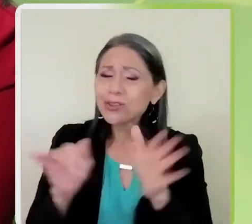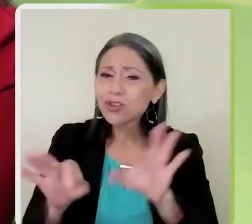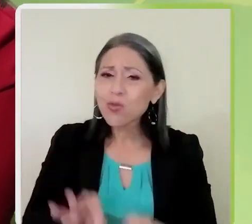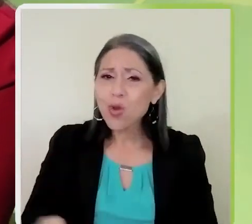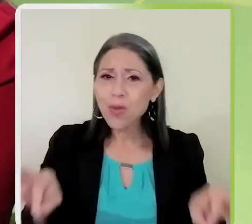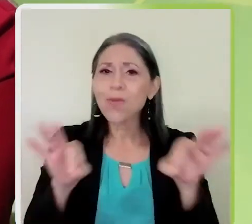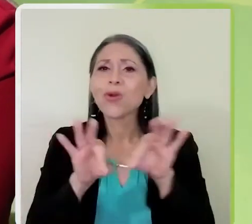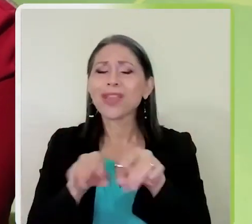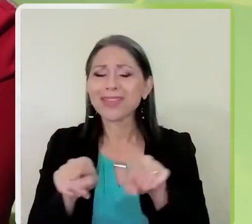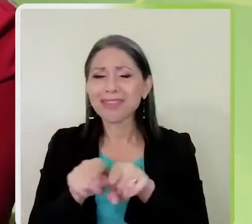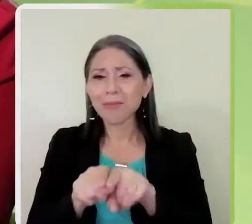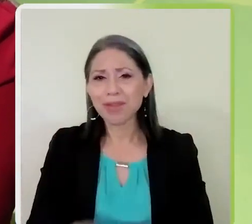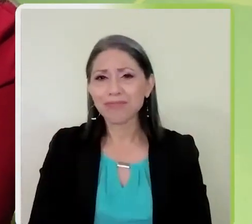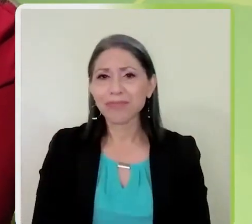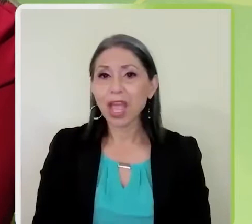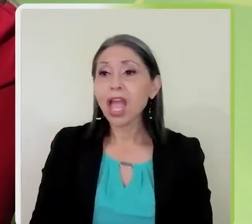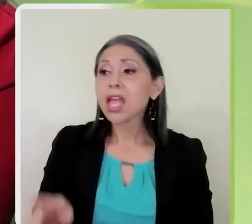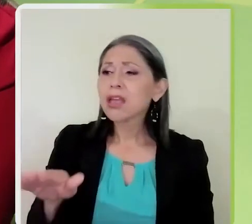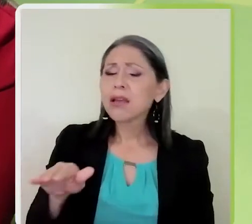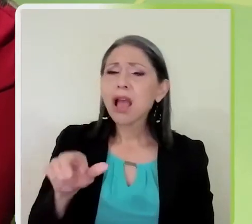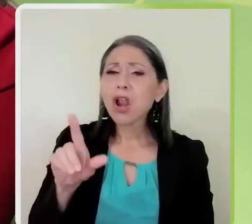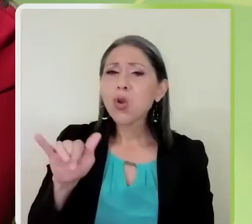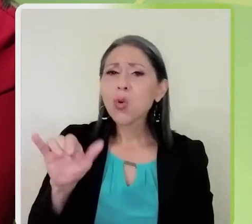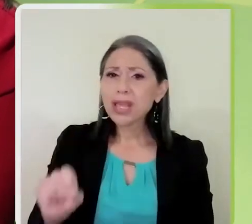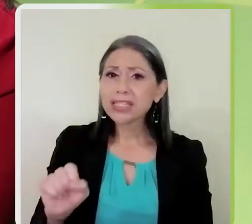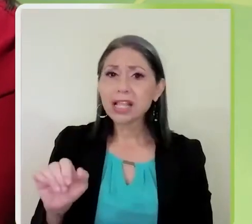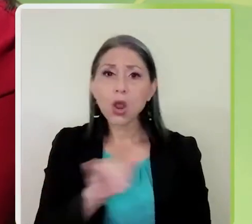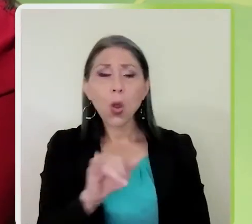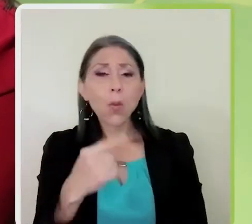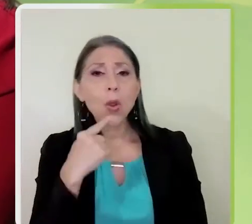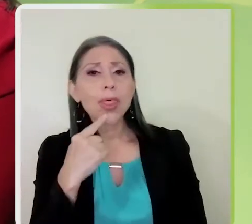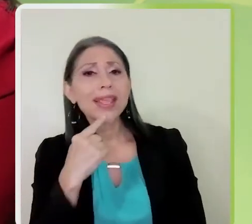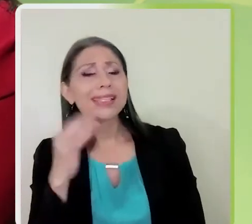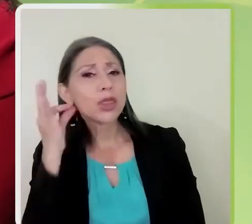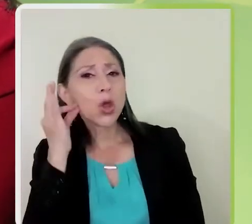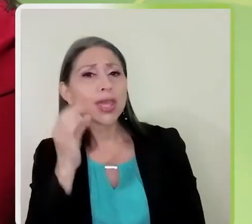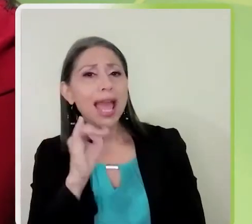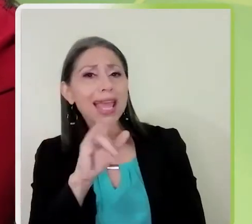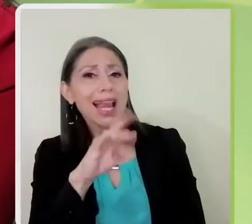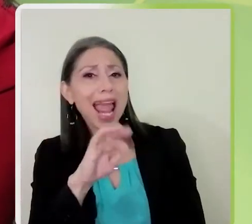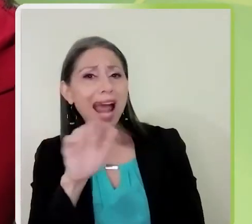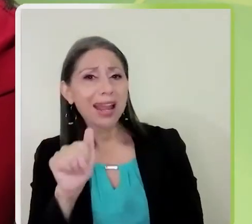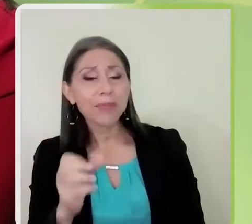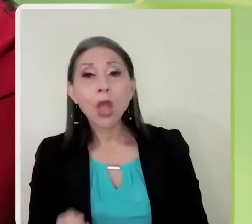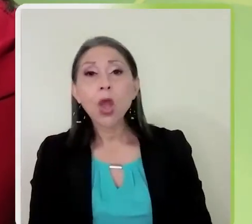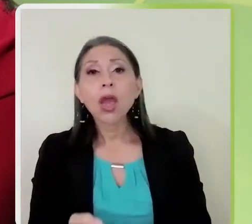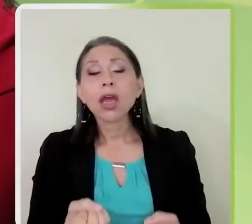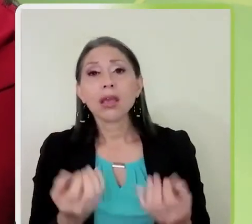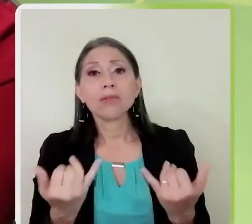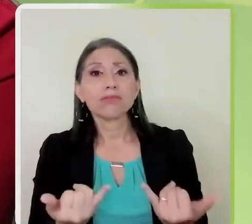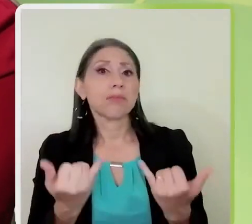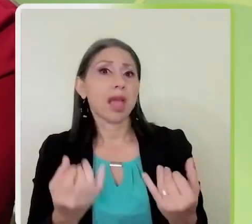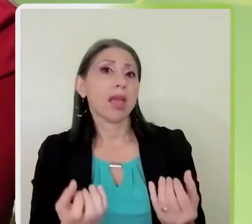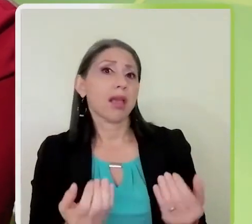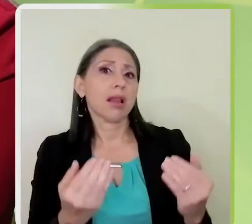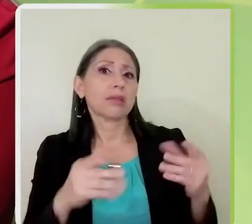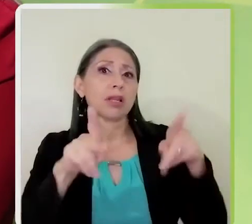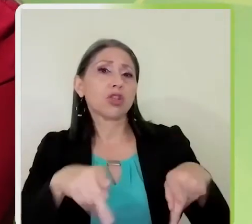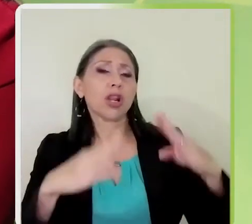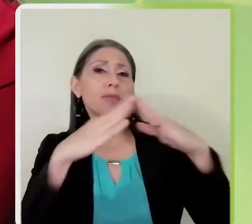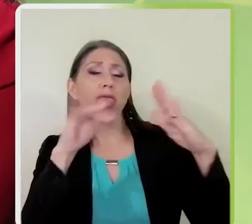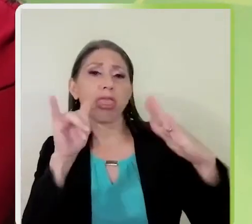importante. Exacto. Y Luis, lo mencionó doña Eliana, había un confinamiento y muchas organizaciones de personas con discapacidad